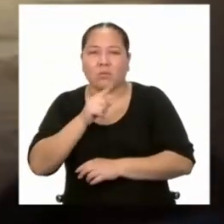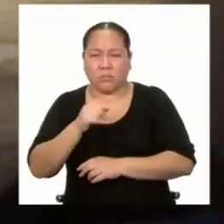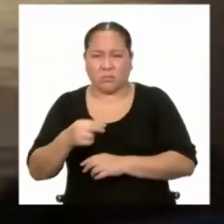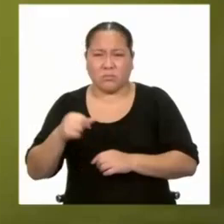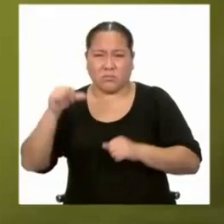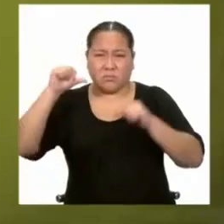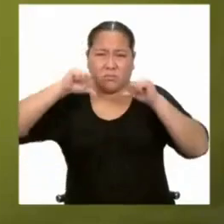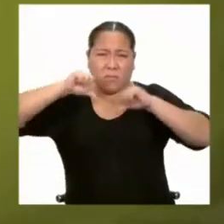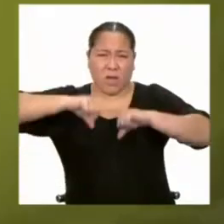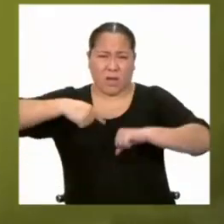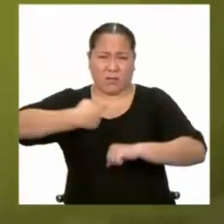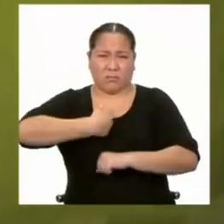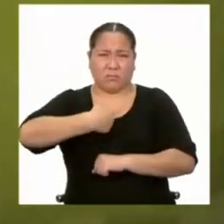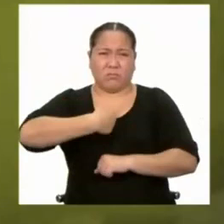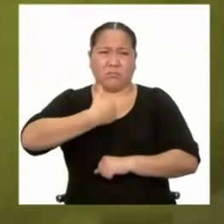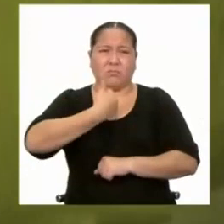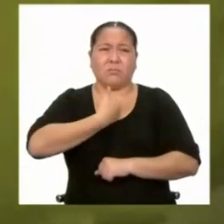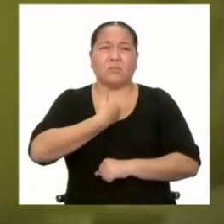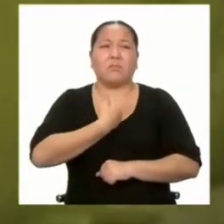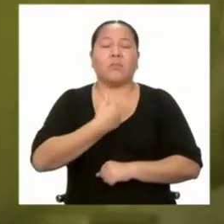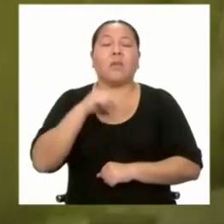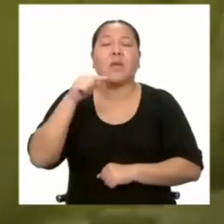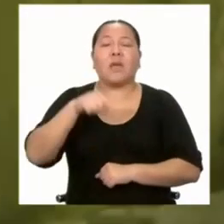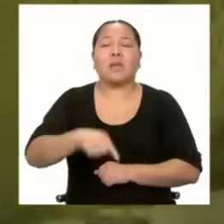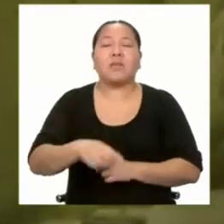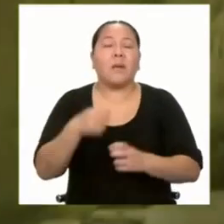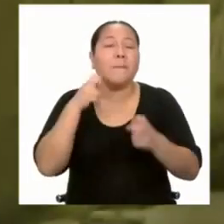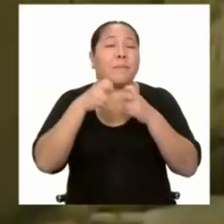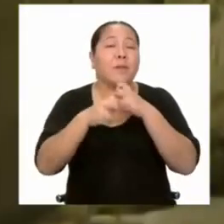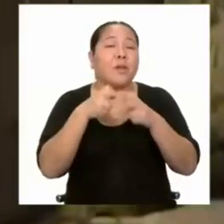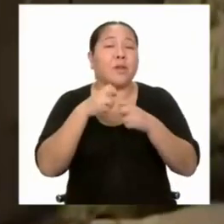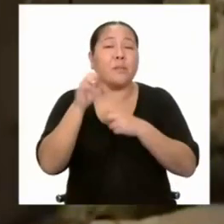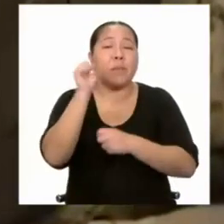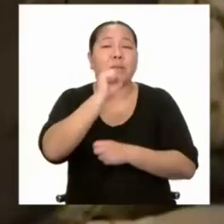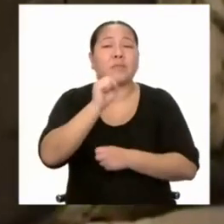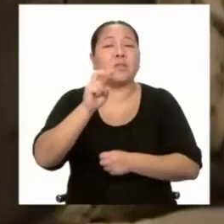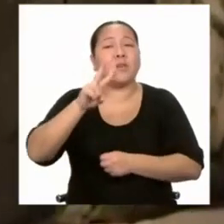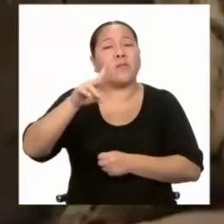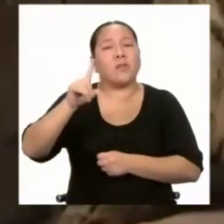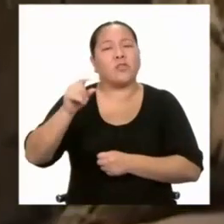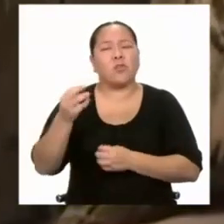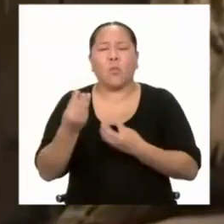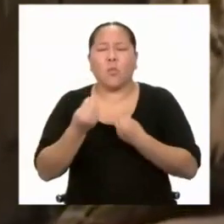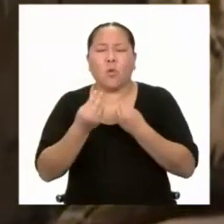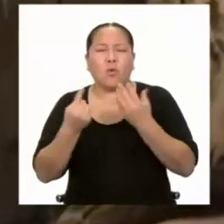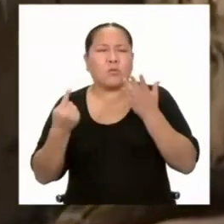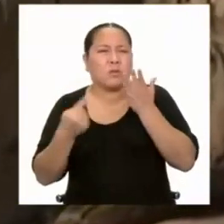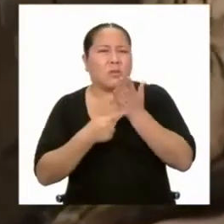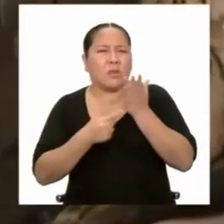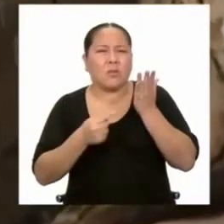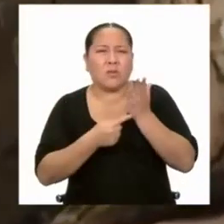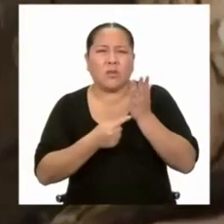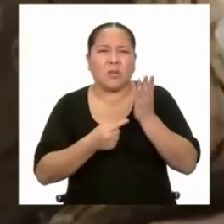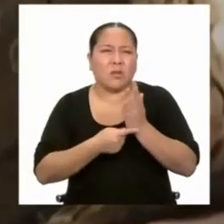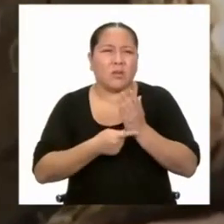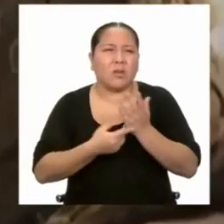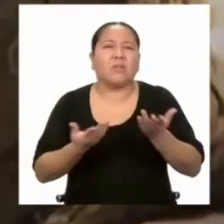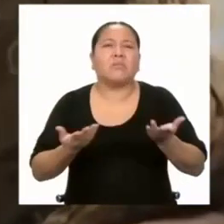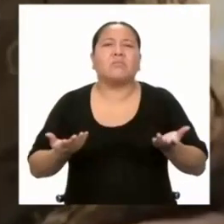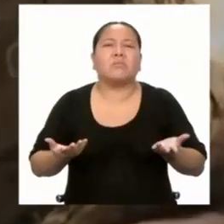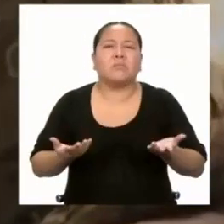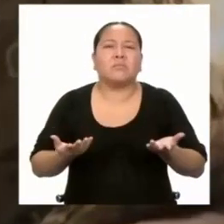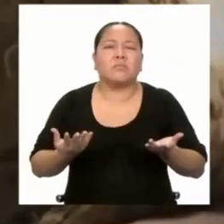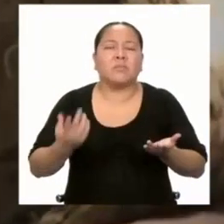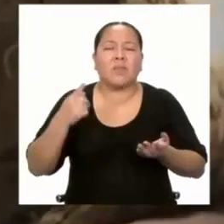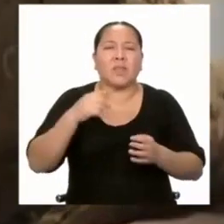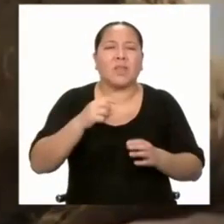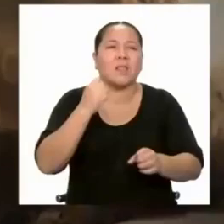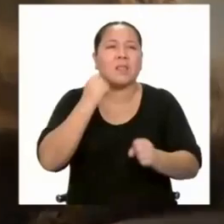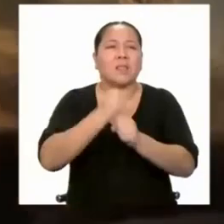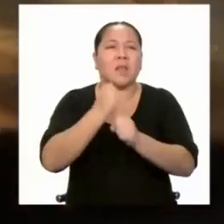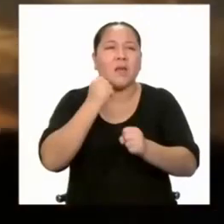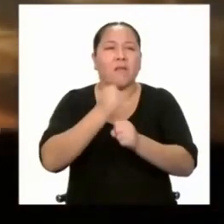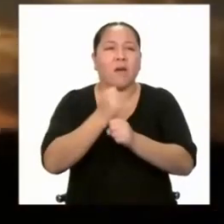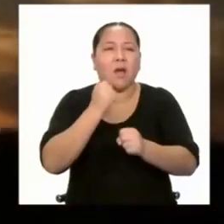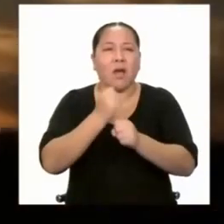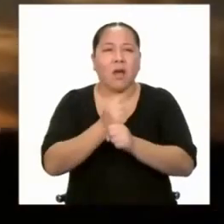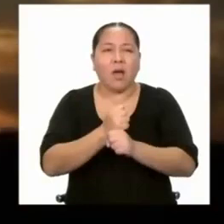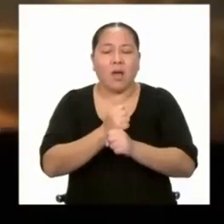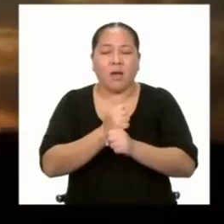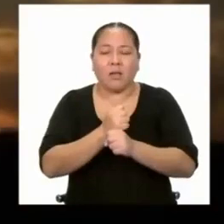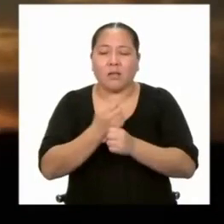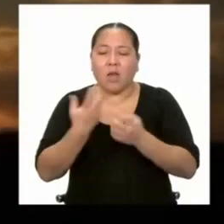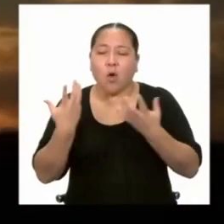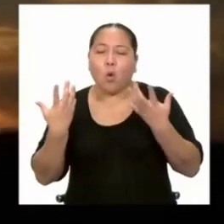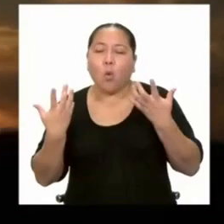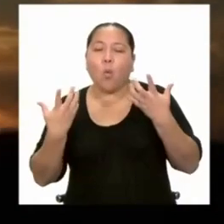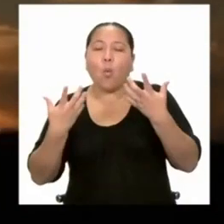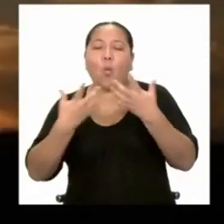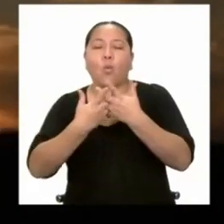mismos. El gran paradigma del siglo XXI, con toda la tecnología que tenemos, es trabajar en simbiosis